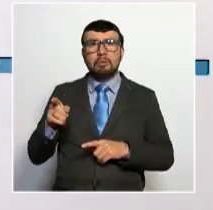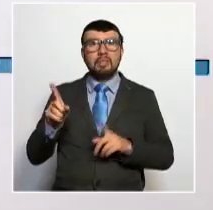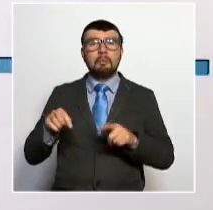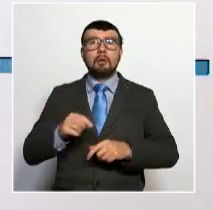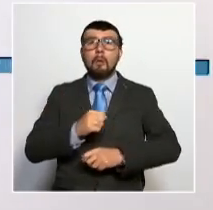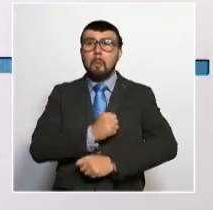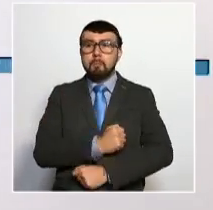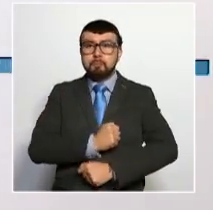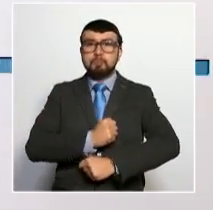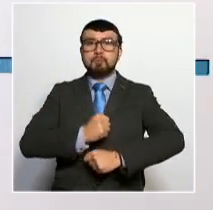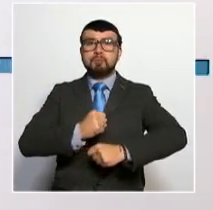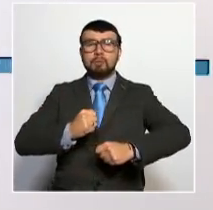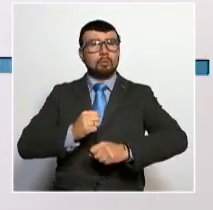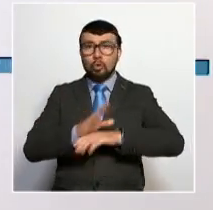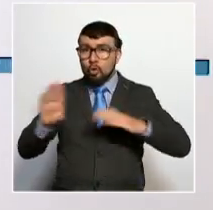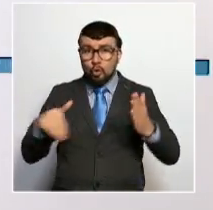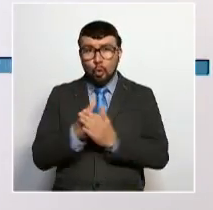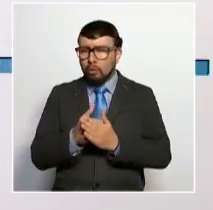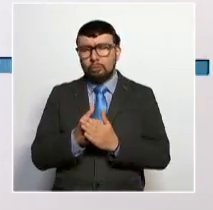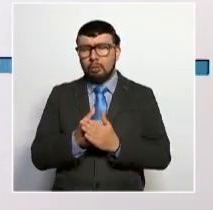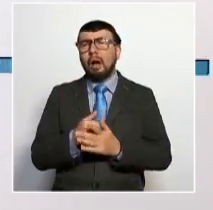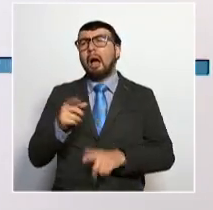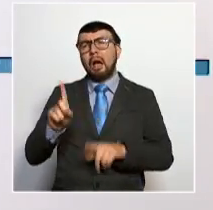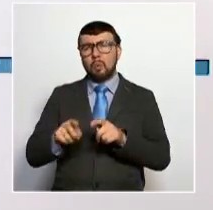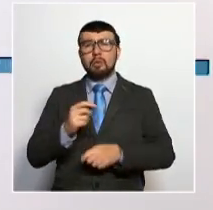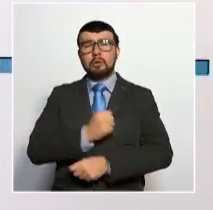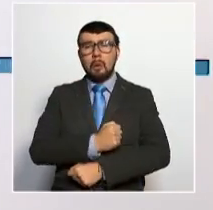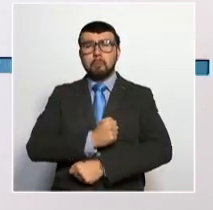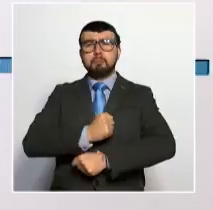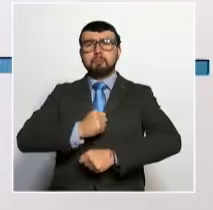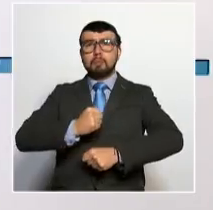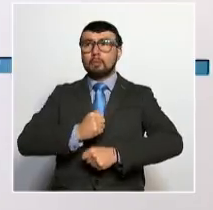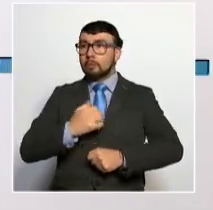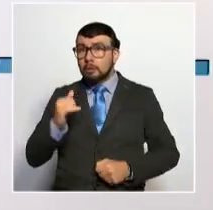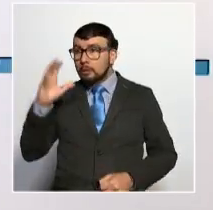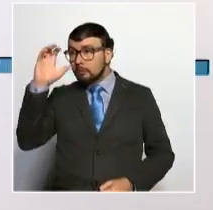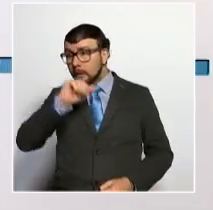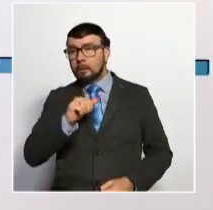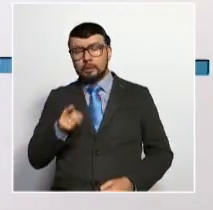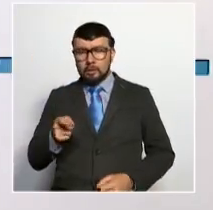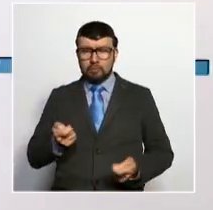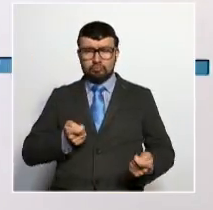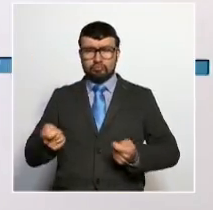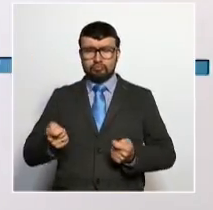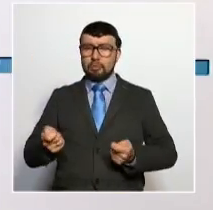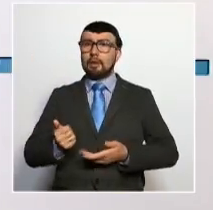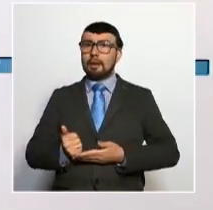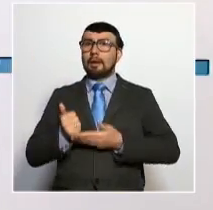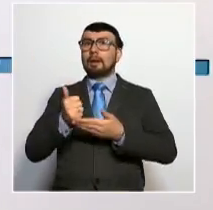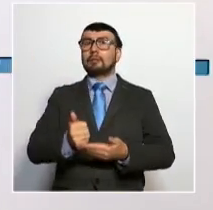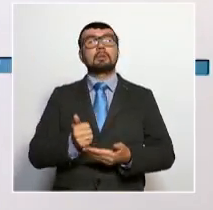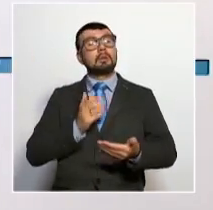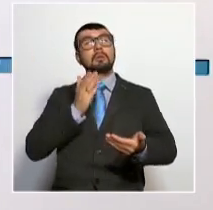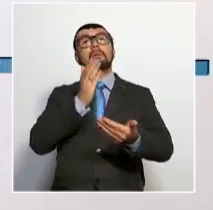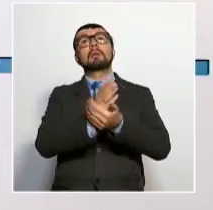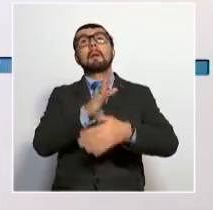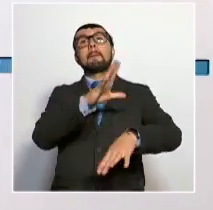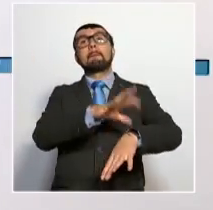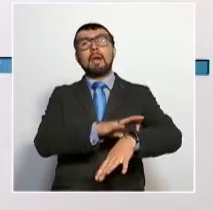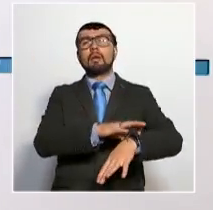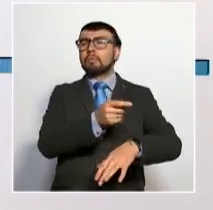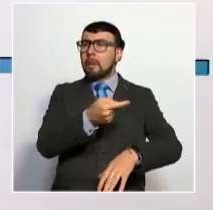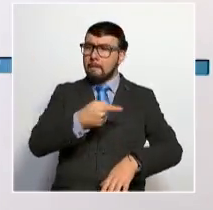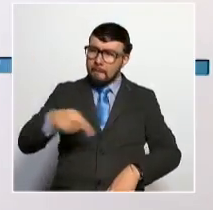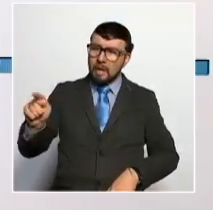obesidad, no todas. Entonces es importante que cuando esto se sospeche se haga un tratamiento integral. Acudan al ginecólogo para que les manden